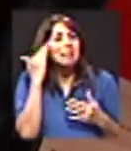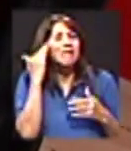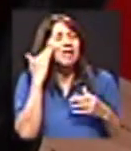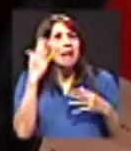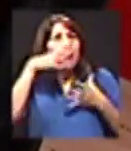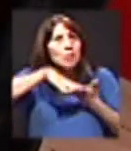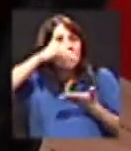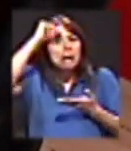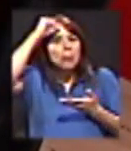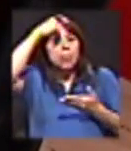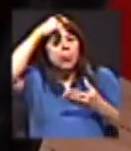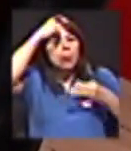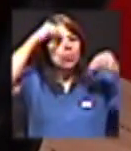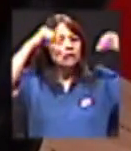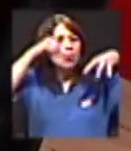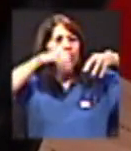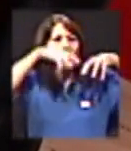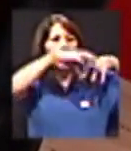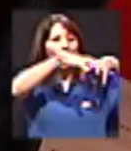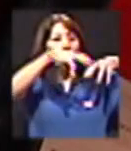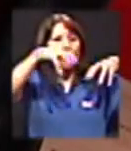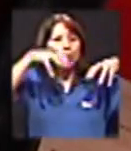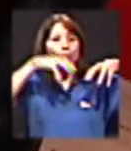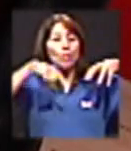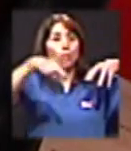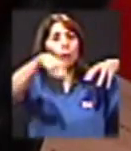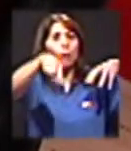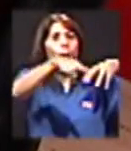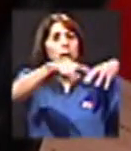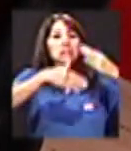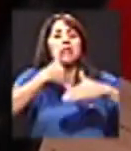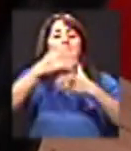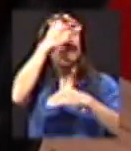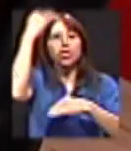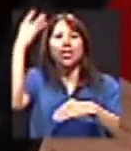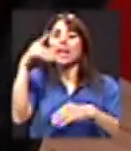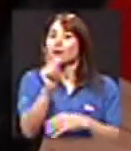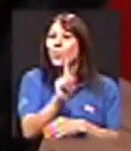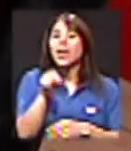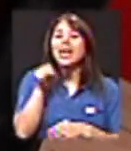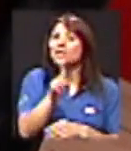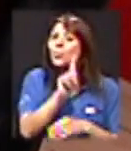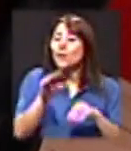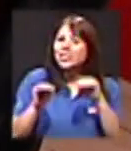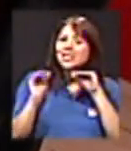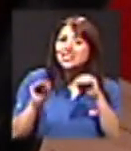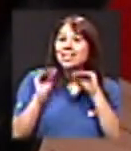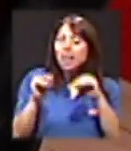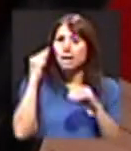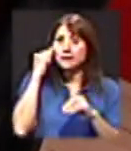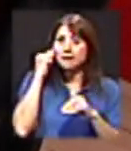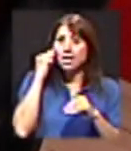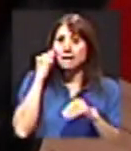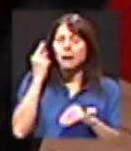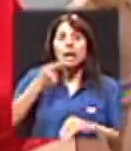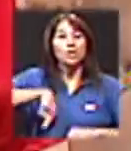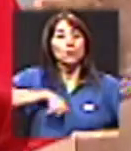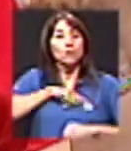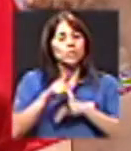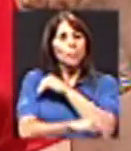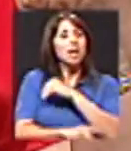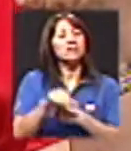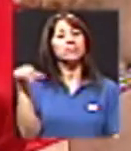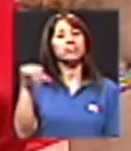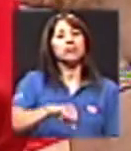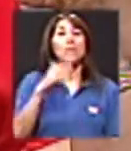de que salió el examen ya no sirve. Bueno, eso no es enseñar a pensar. Nuestra educación fracasa porque no enseña a la gente a pensar y porque no explota las